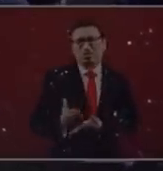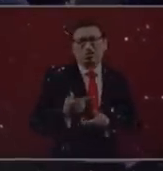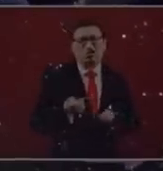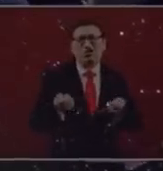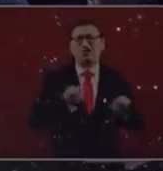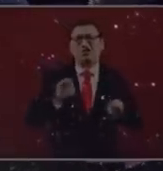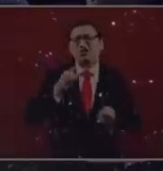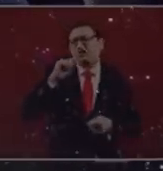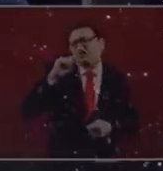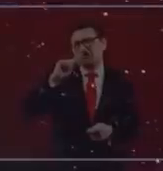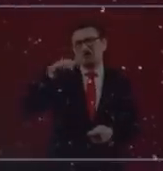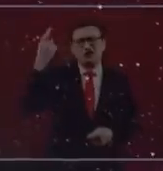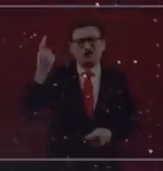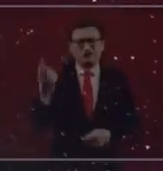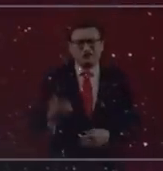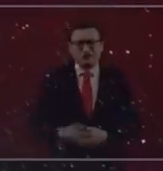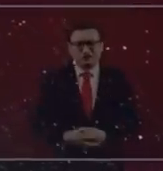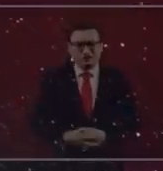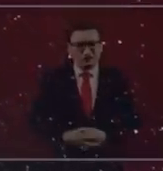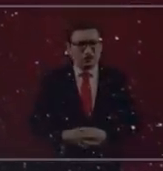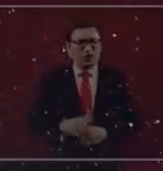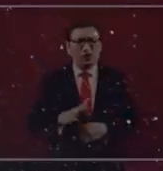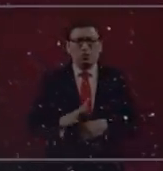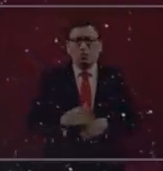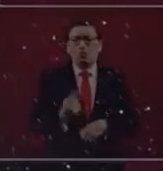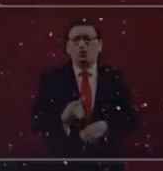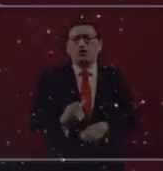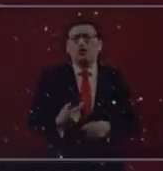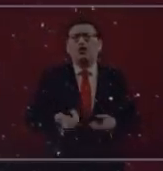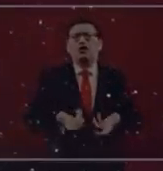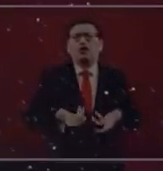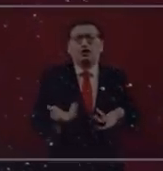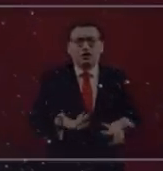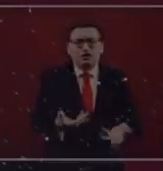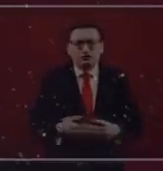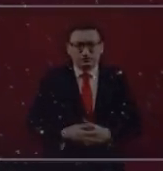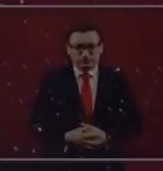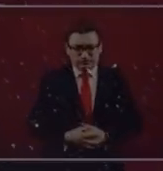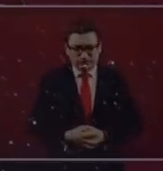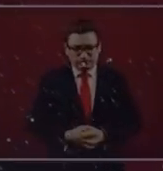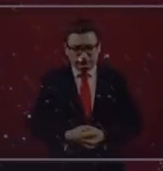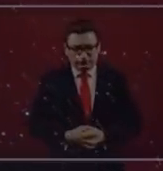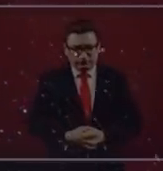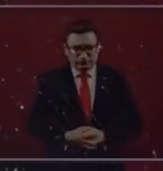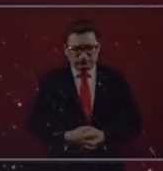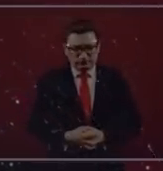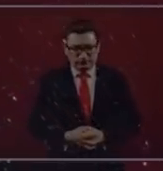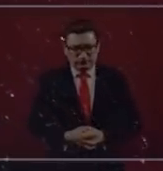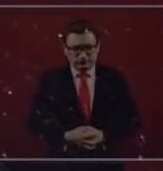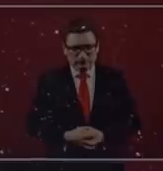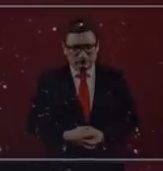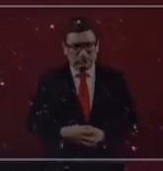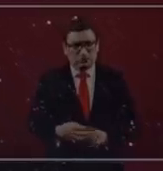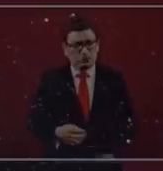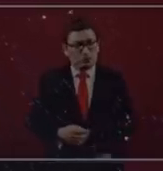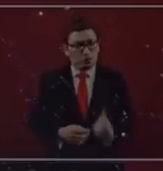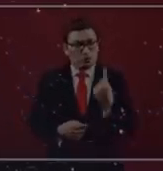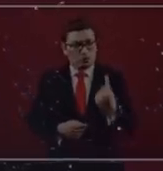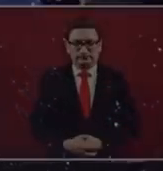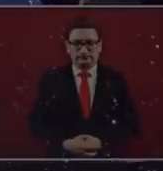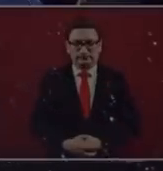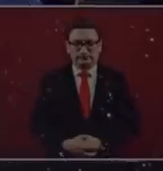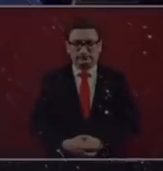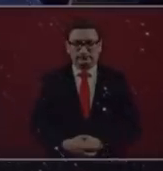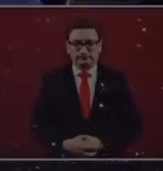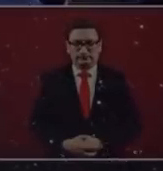Unidos, y no dudo que sigan opinando lo mismo. Lo que decía Robert Lansing, que México es extraordinario, claro, pero que